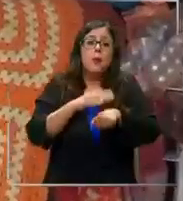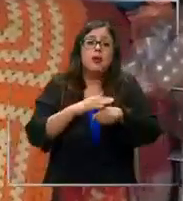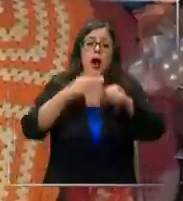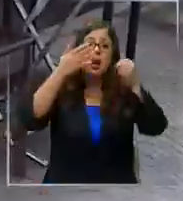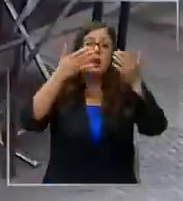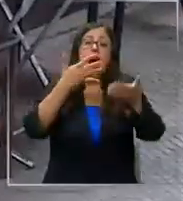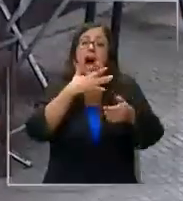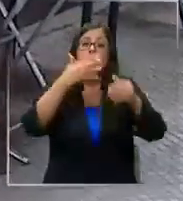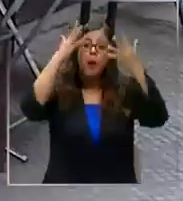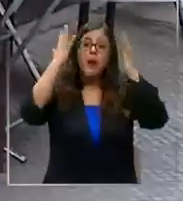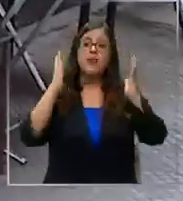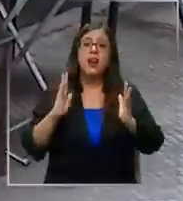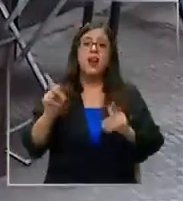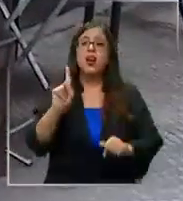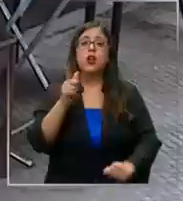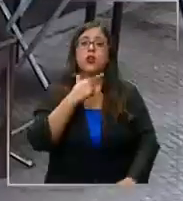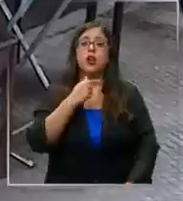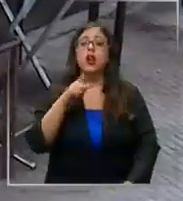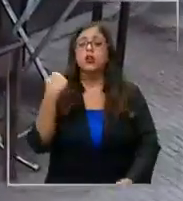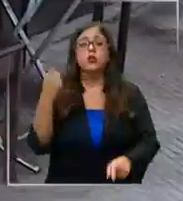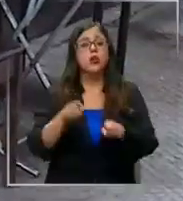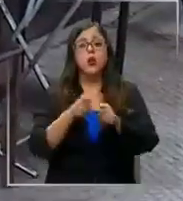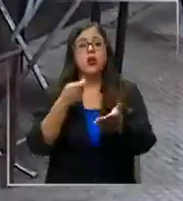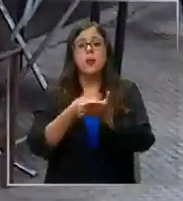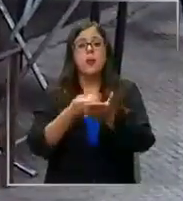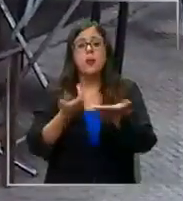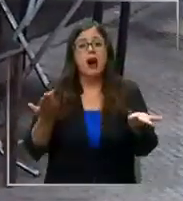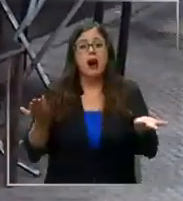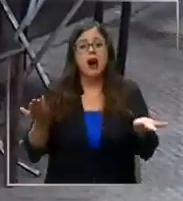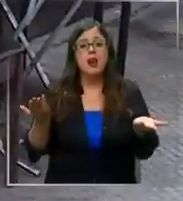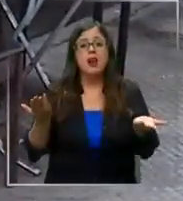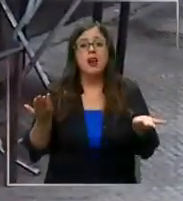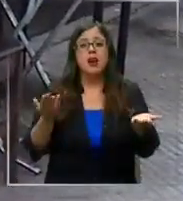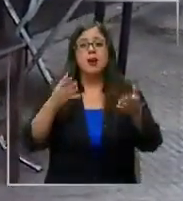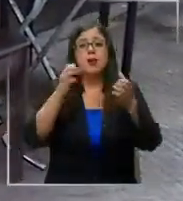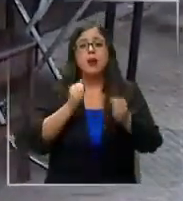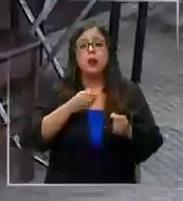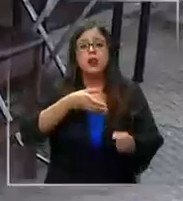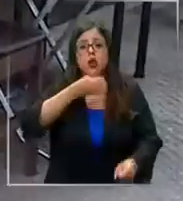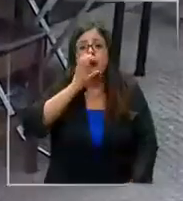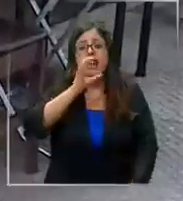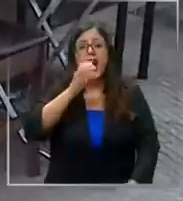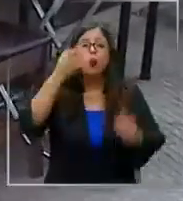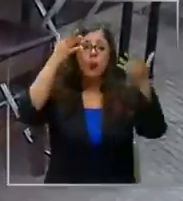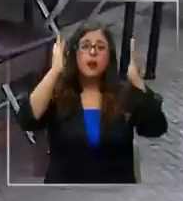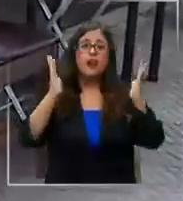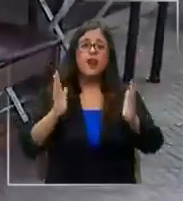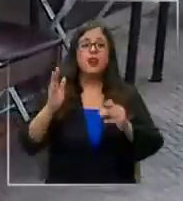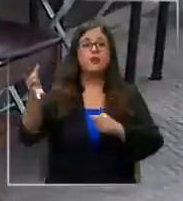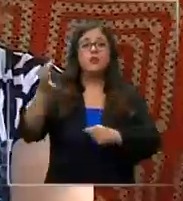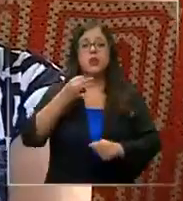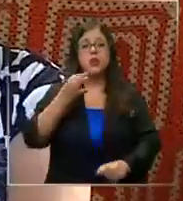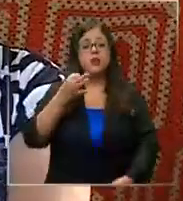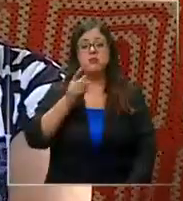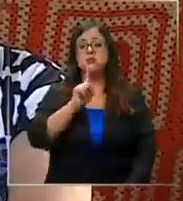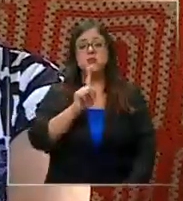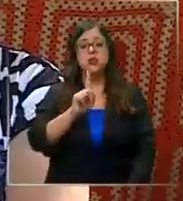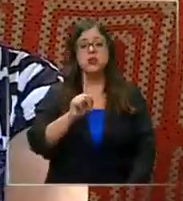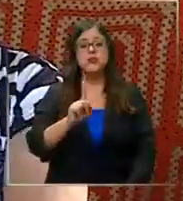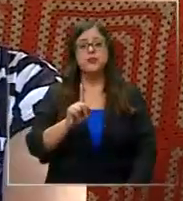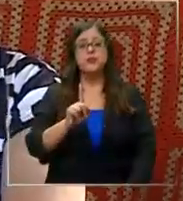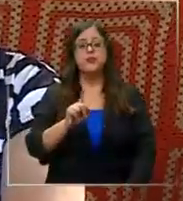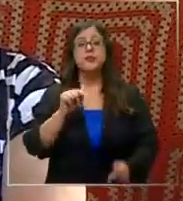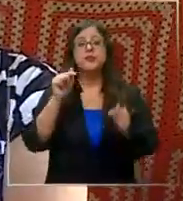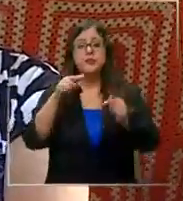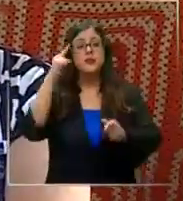no quiso. Nosotros le íbamos a pagar. Para que le dieran la entrada para tomar agua, sacar agua, para bañarlo, no, ella no quiso. Fue en ese momento